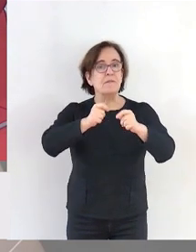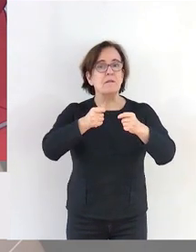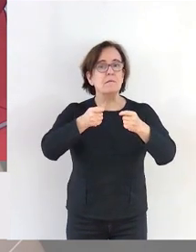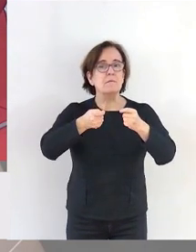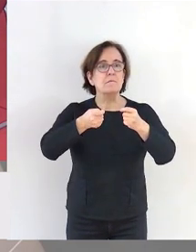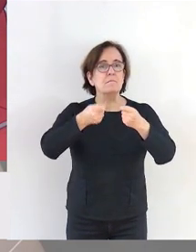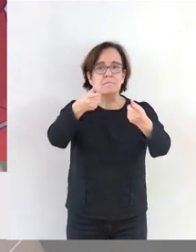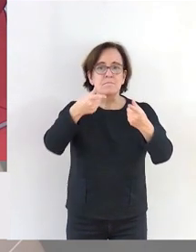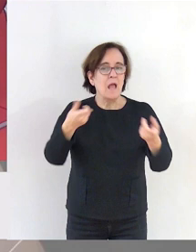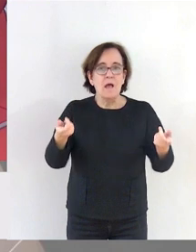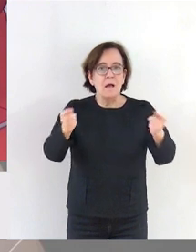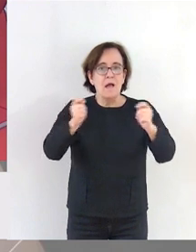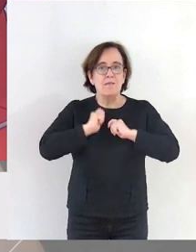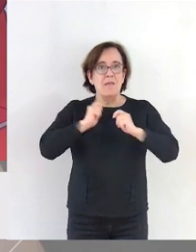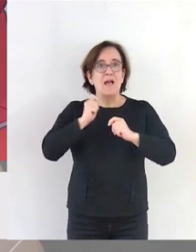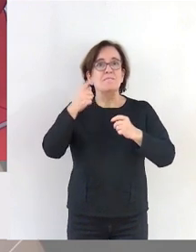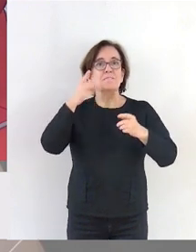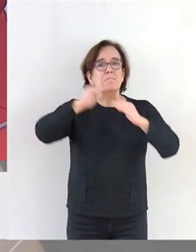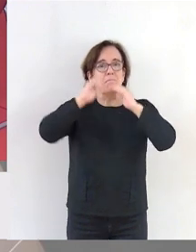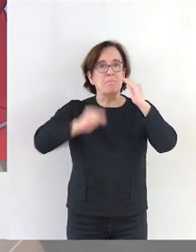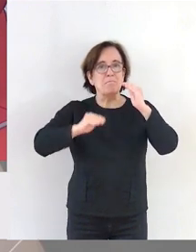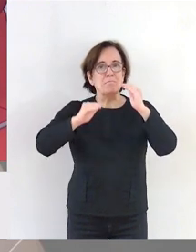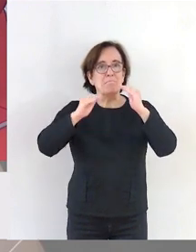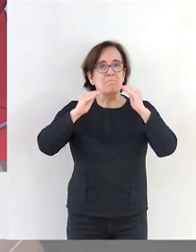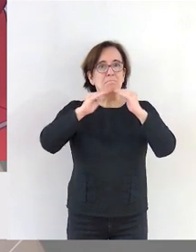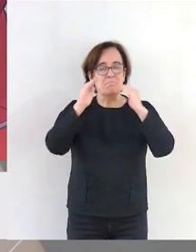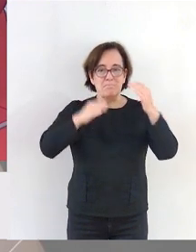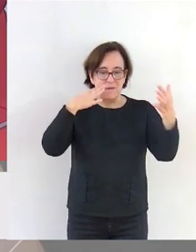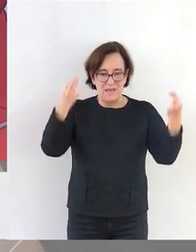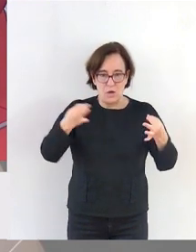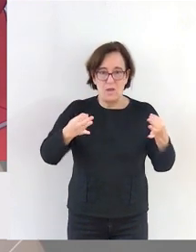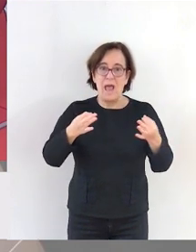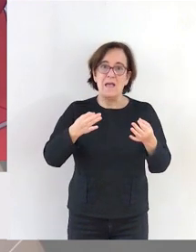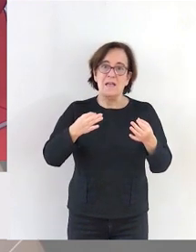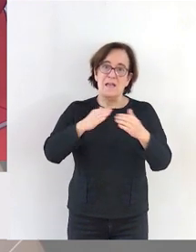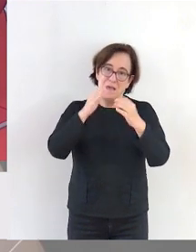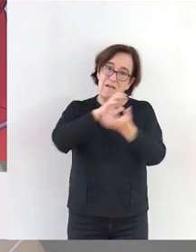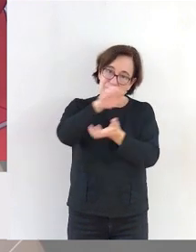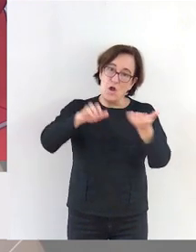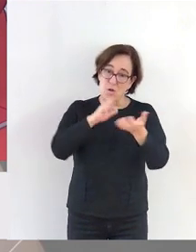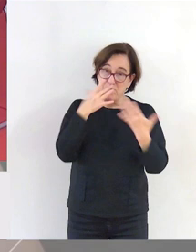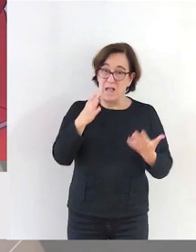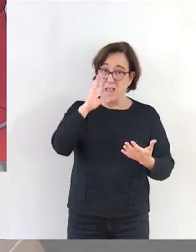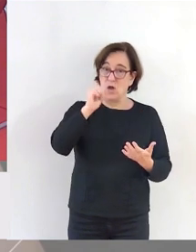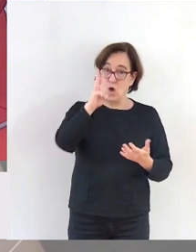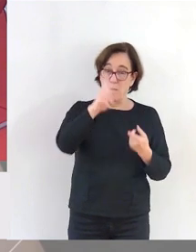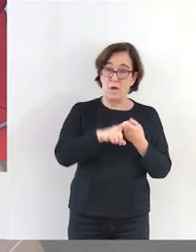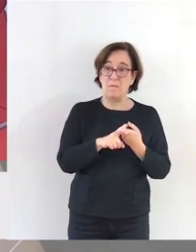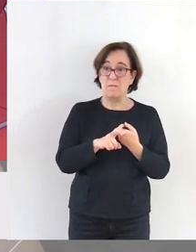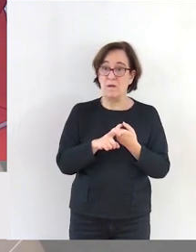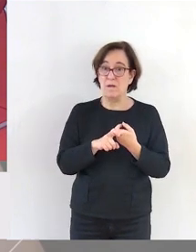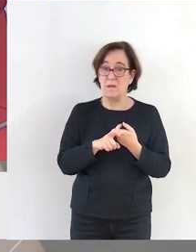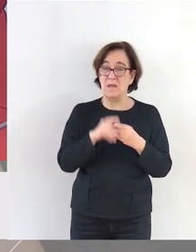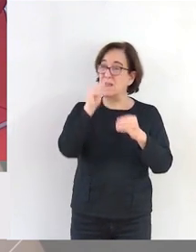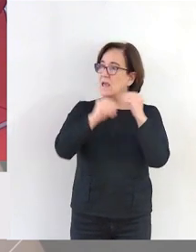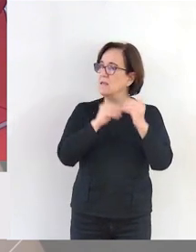más inseguridad y más violencia y para mí el caso más claro es sabéis todos que la cop 28 se va